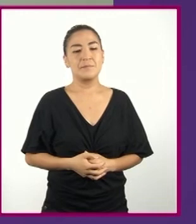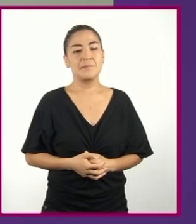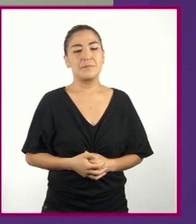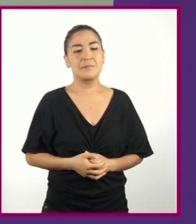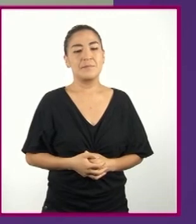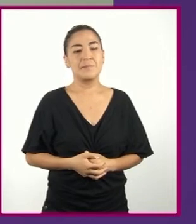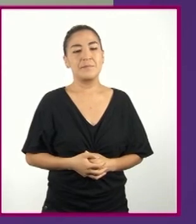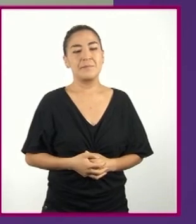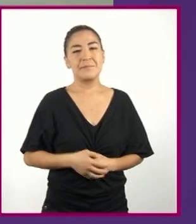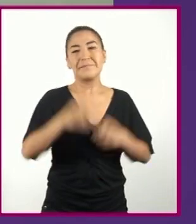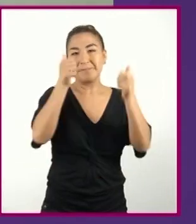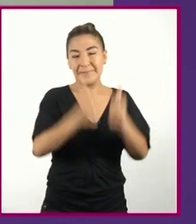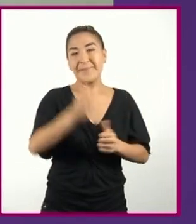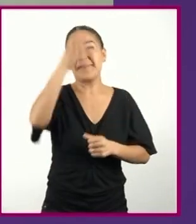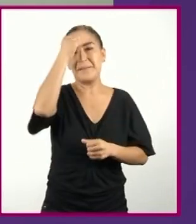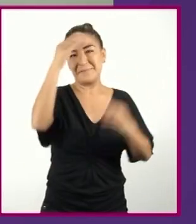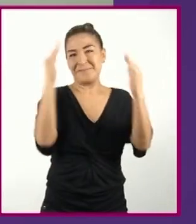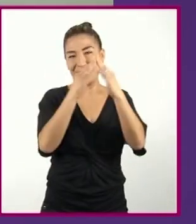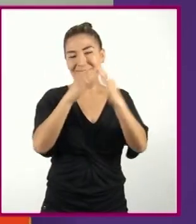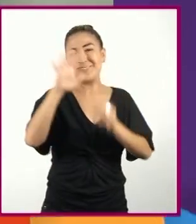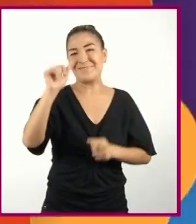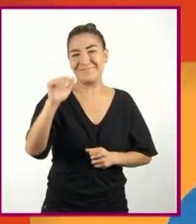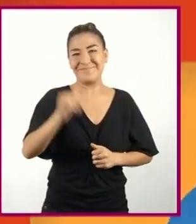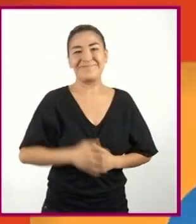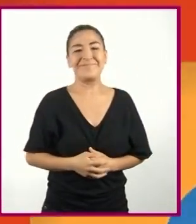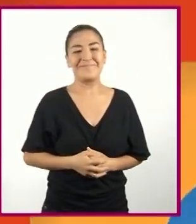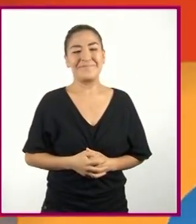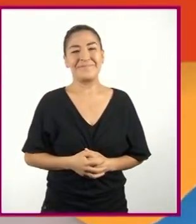Quédate y aprende en casa. Adiós.